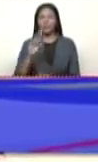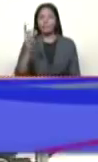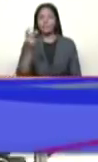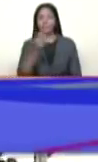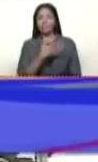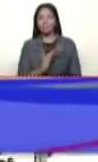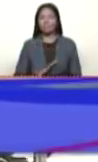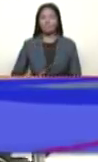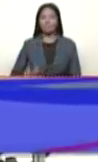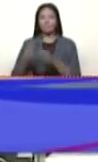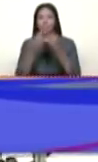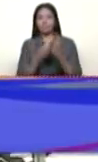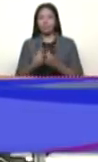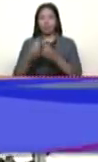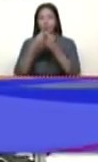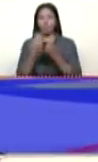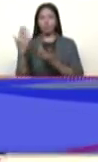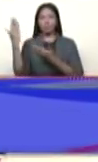de Economía,